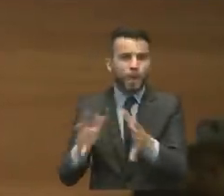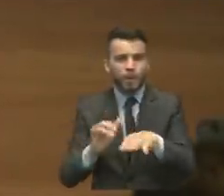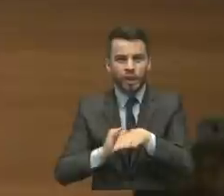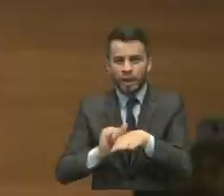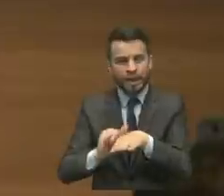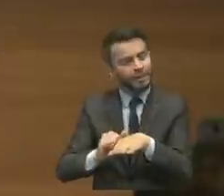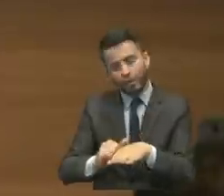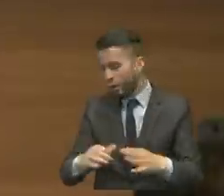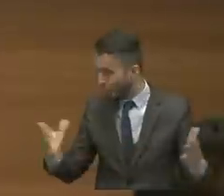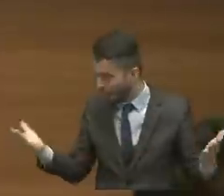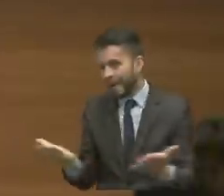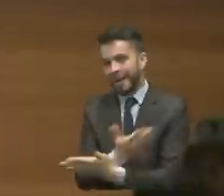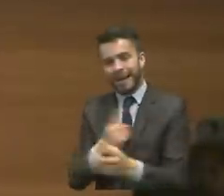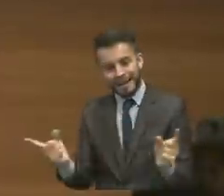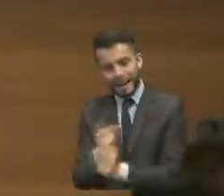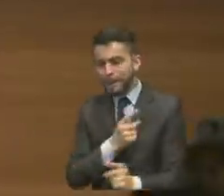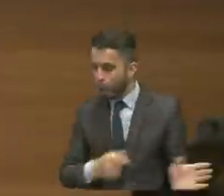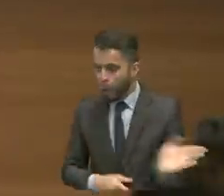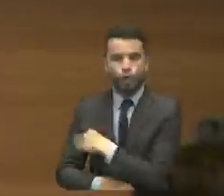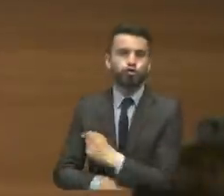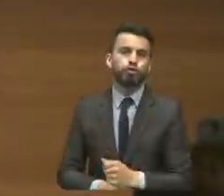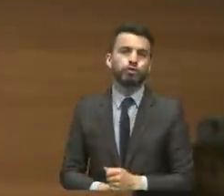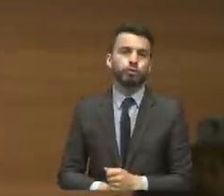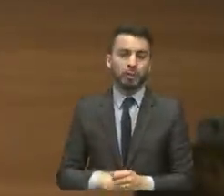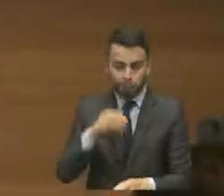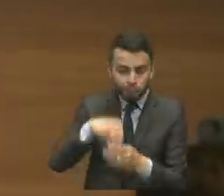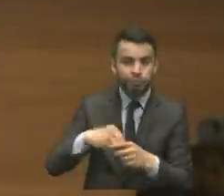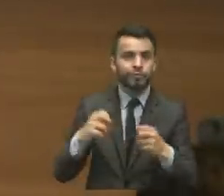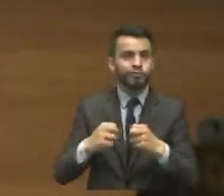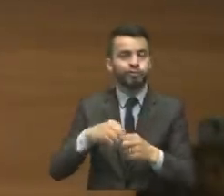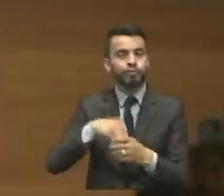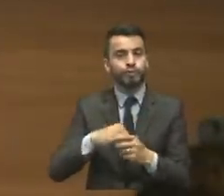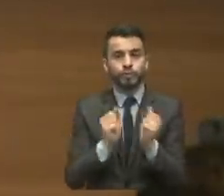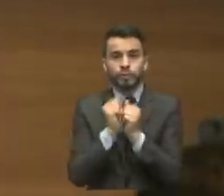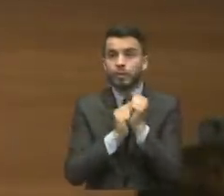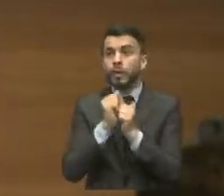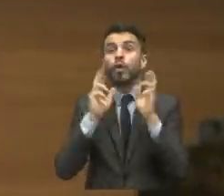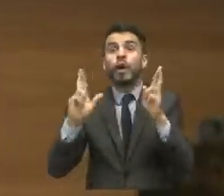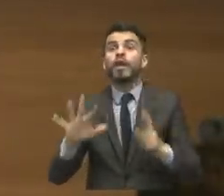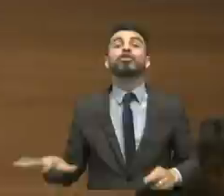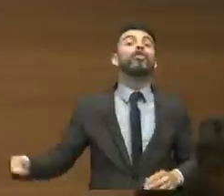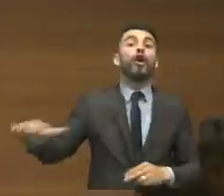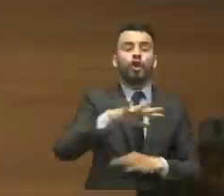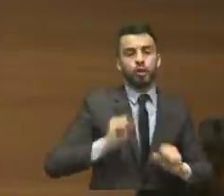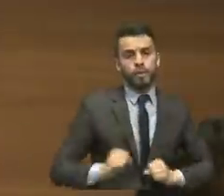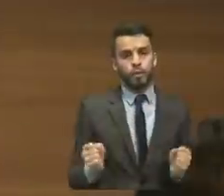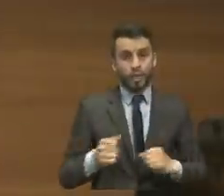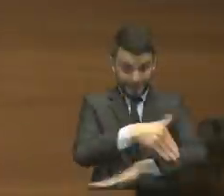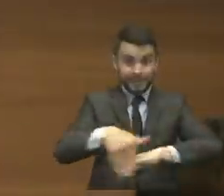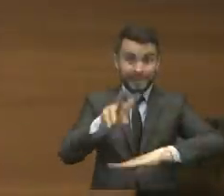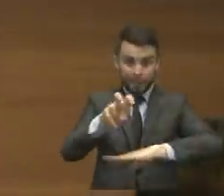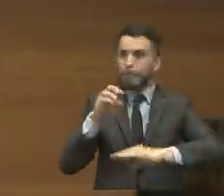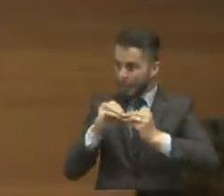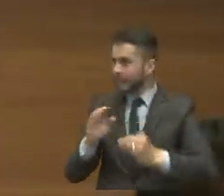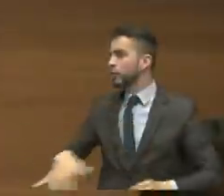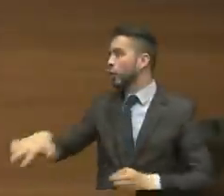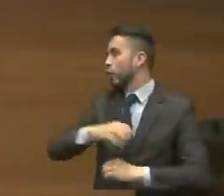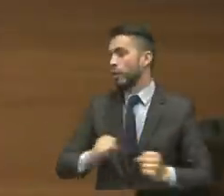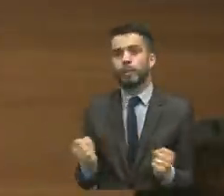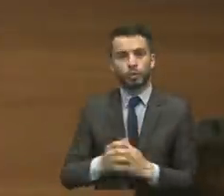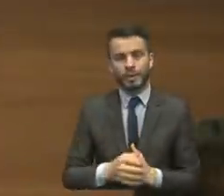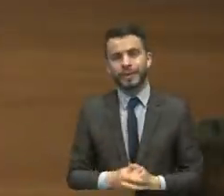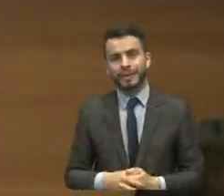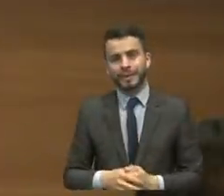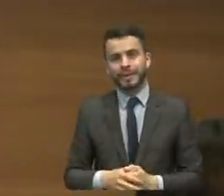por flota, ojalá preferiblemente eléctrica, en toda la ciudad, no solo en este corredor, sino en toda la ciudad. Eso es parte del proyecto